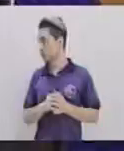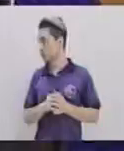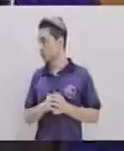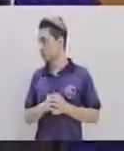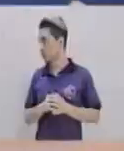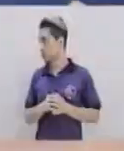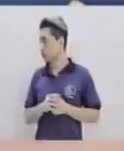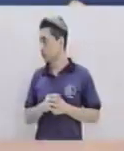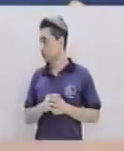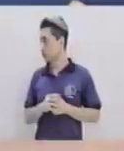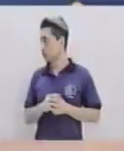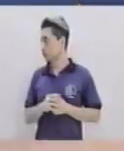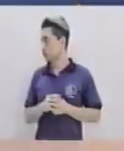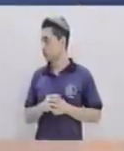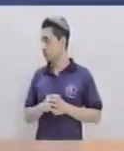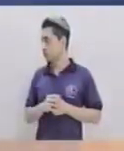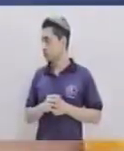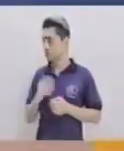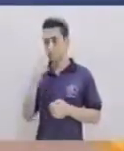Dos.